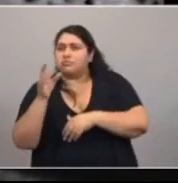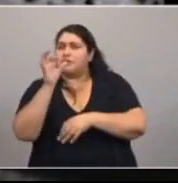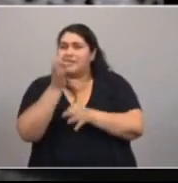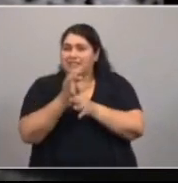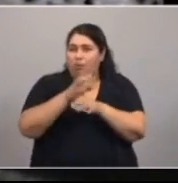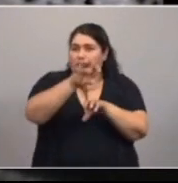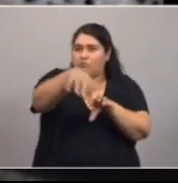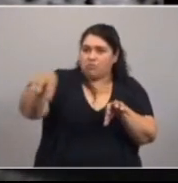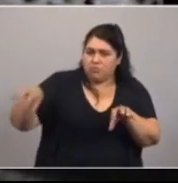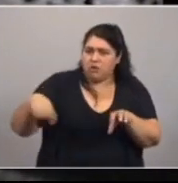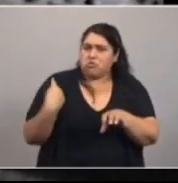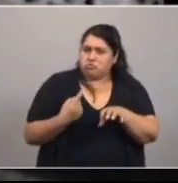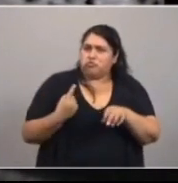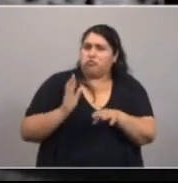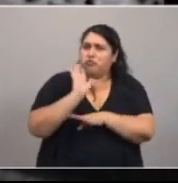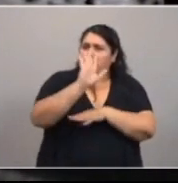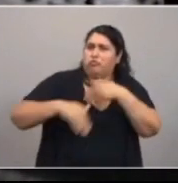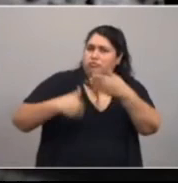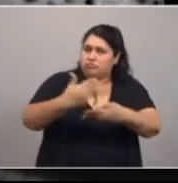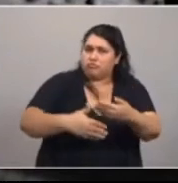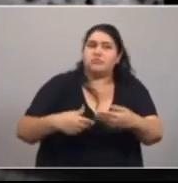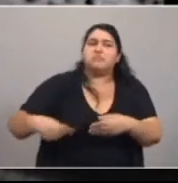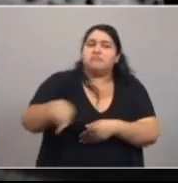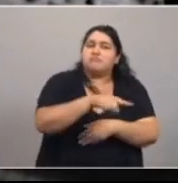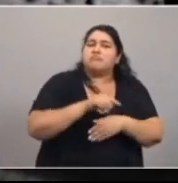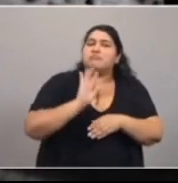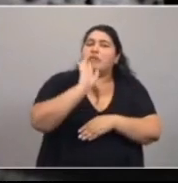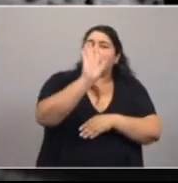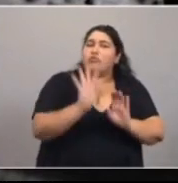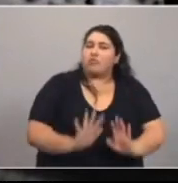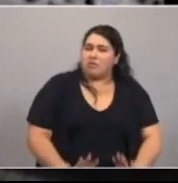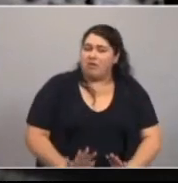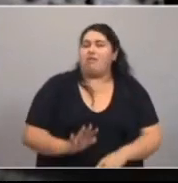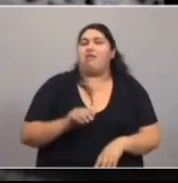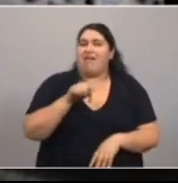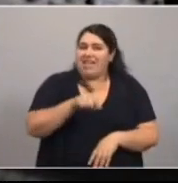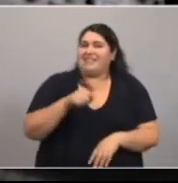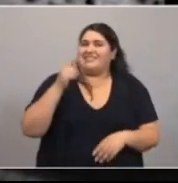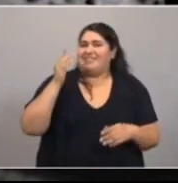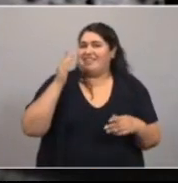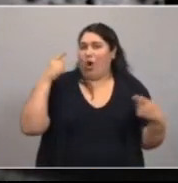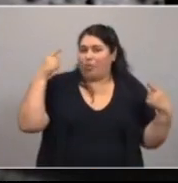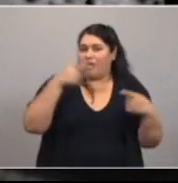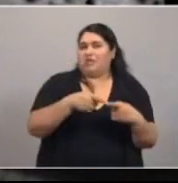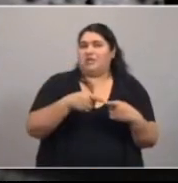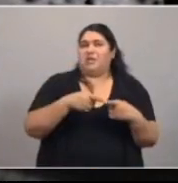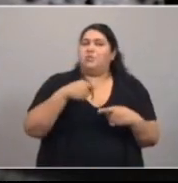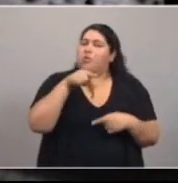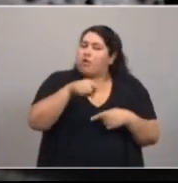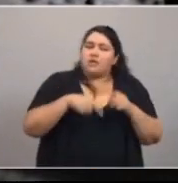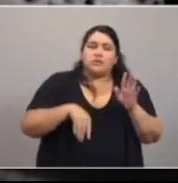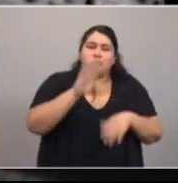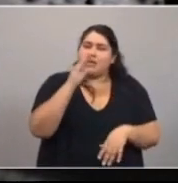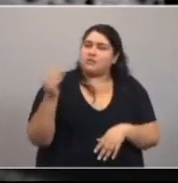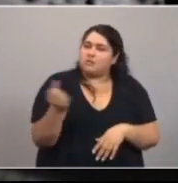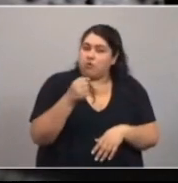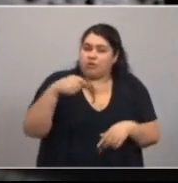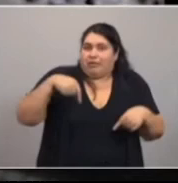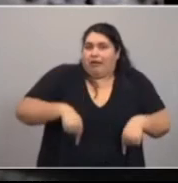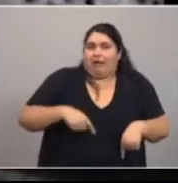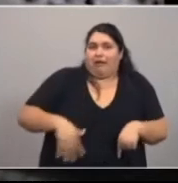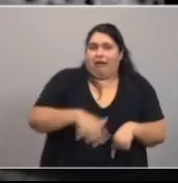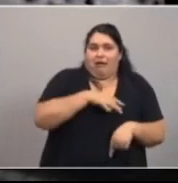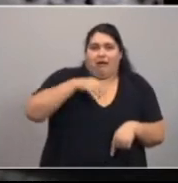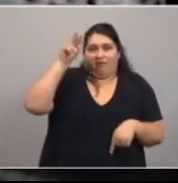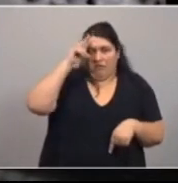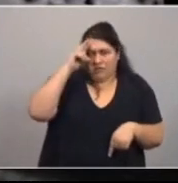preparándose para el futuro. Ese es el destino de la Argentina, ese es el camino donde nos van a encontrar en Florencio Varela y estoy seguro que vamos a contar con tu apoyo, Axel, como